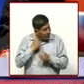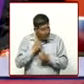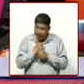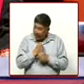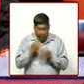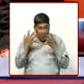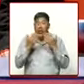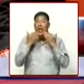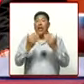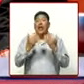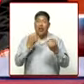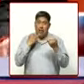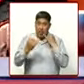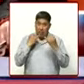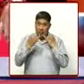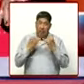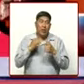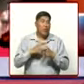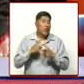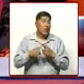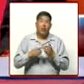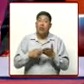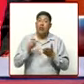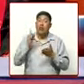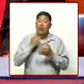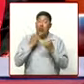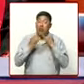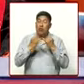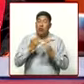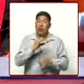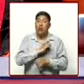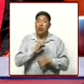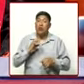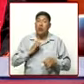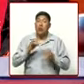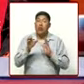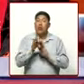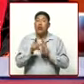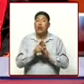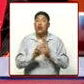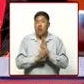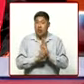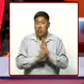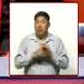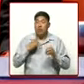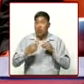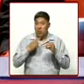también. Gracias por la información. Entonces, aprobado el informe de la Comisión de Constitución con relación